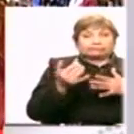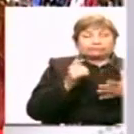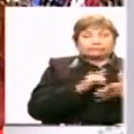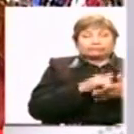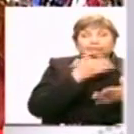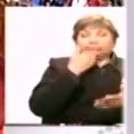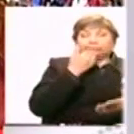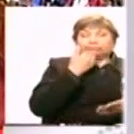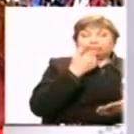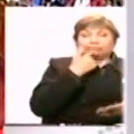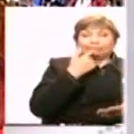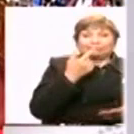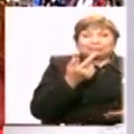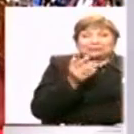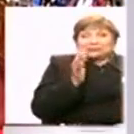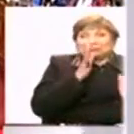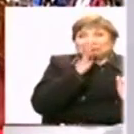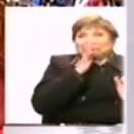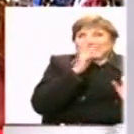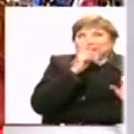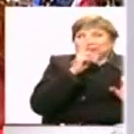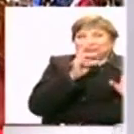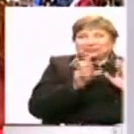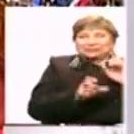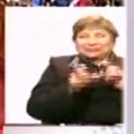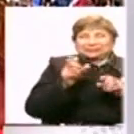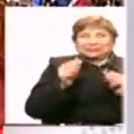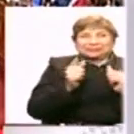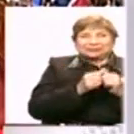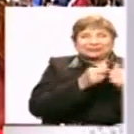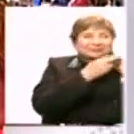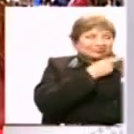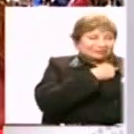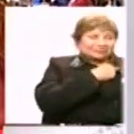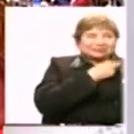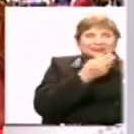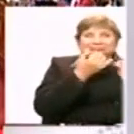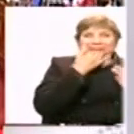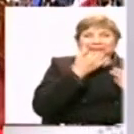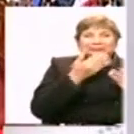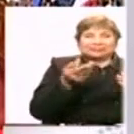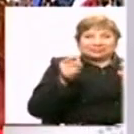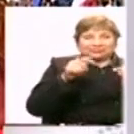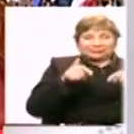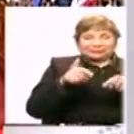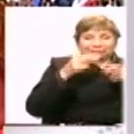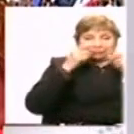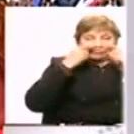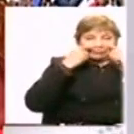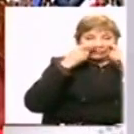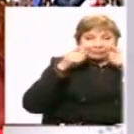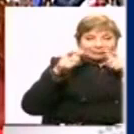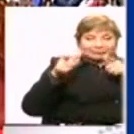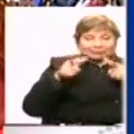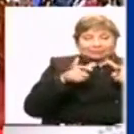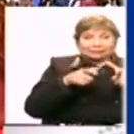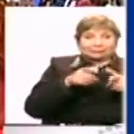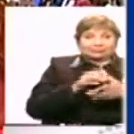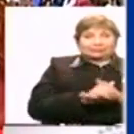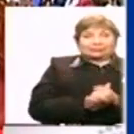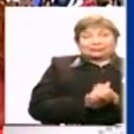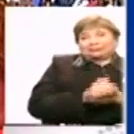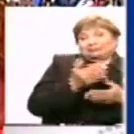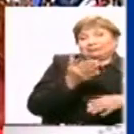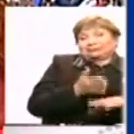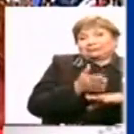Yo entiendo que en los próximos días. Yo tampoco sé quiénes son todos los miembros del gabinete. Terminando el día de hoy, el pleno